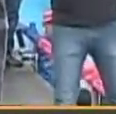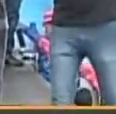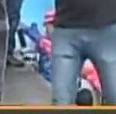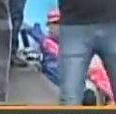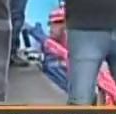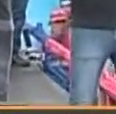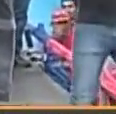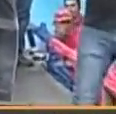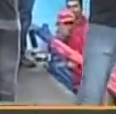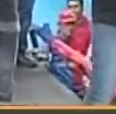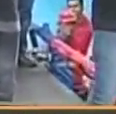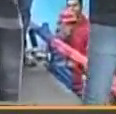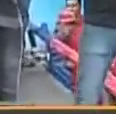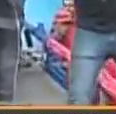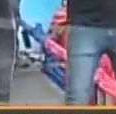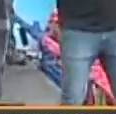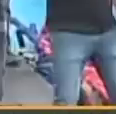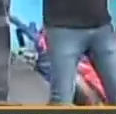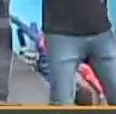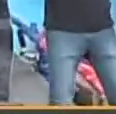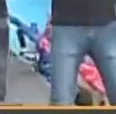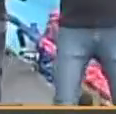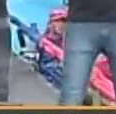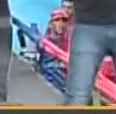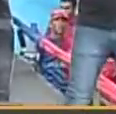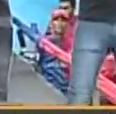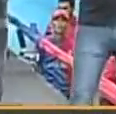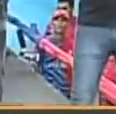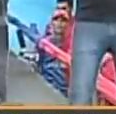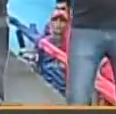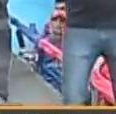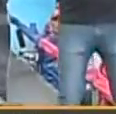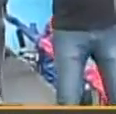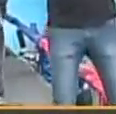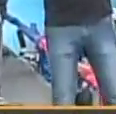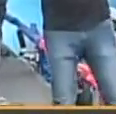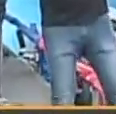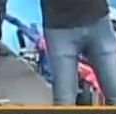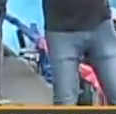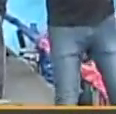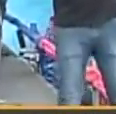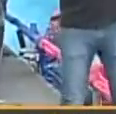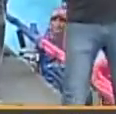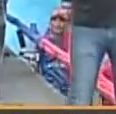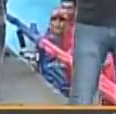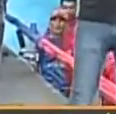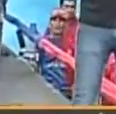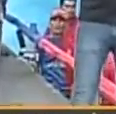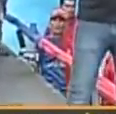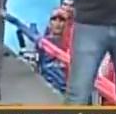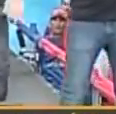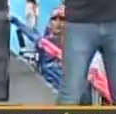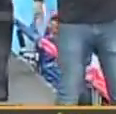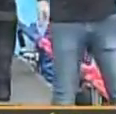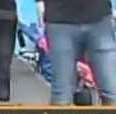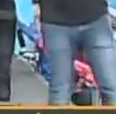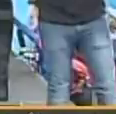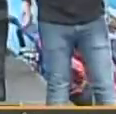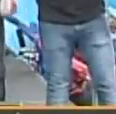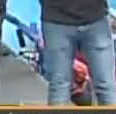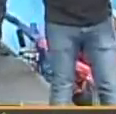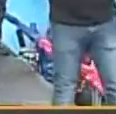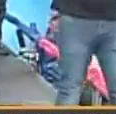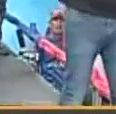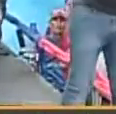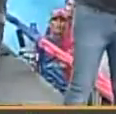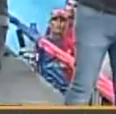esta, entonces sería su reelección el próximo 20 de mayo como presidente de la República Bolivariana de